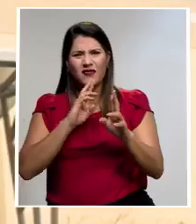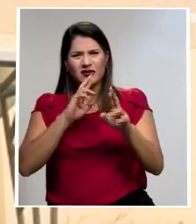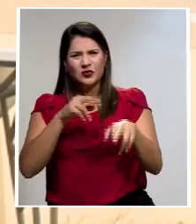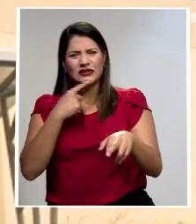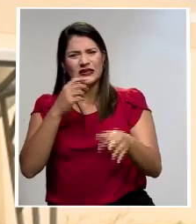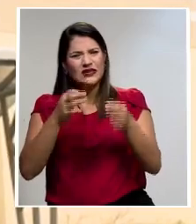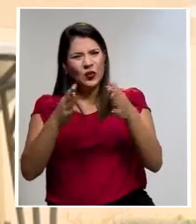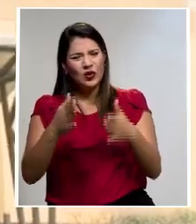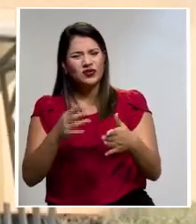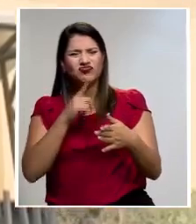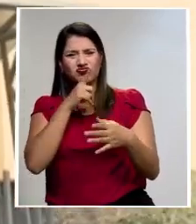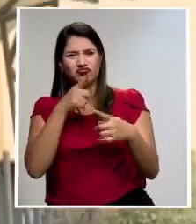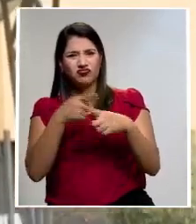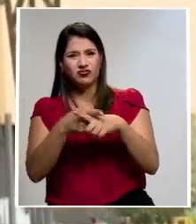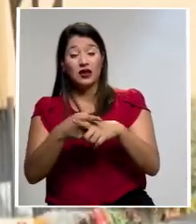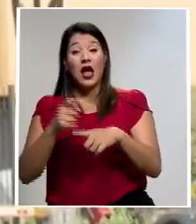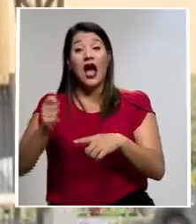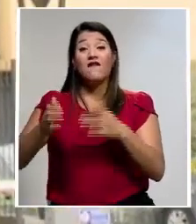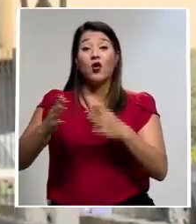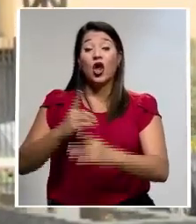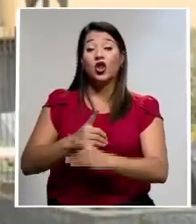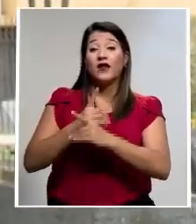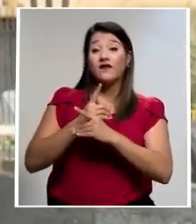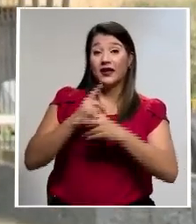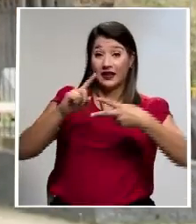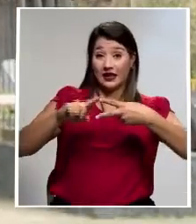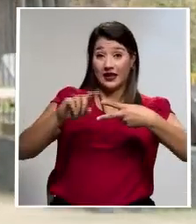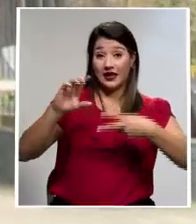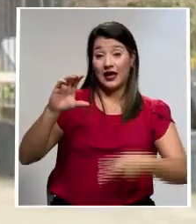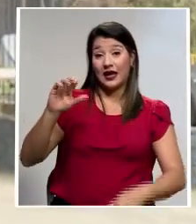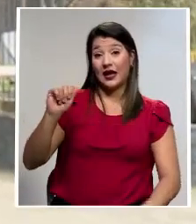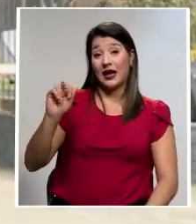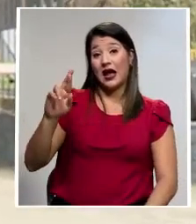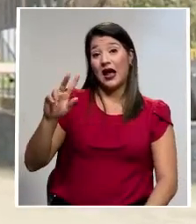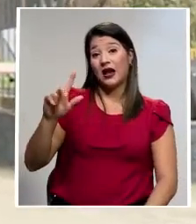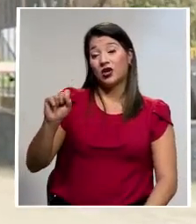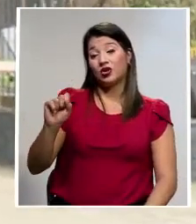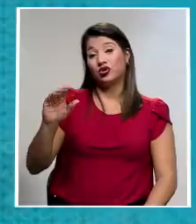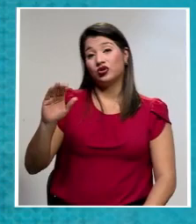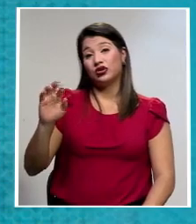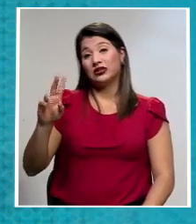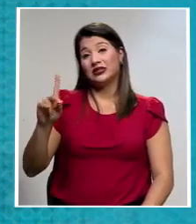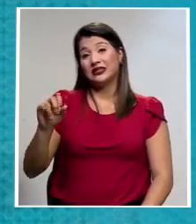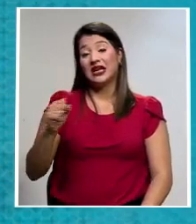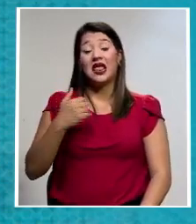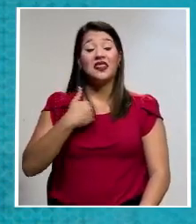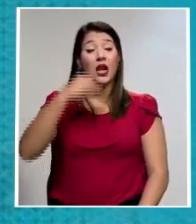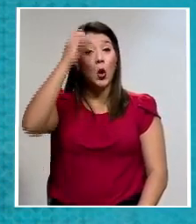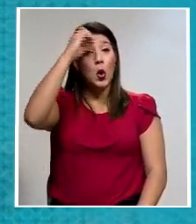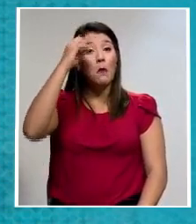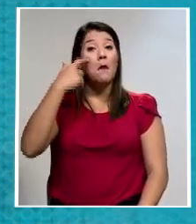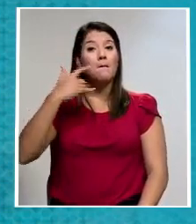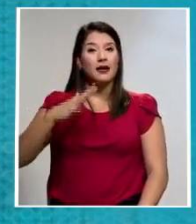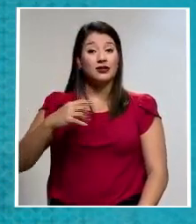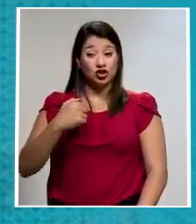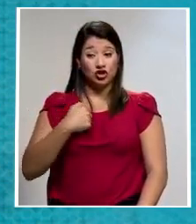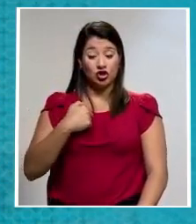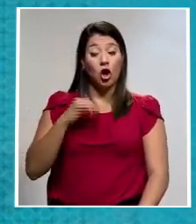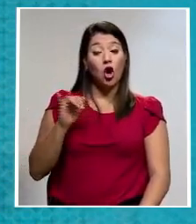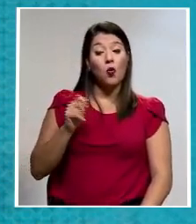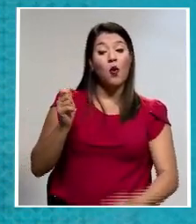¿verdad? Por su parte, el abogado de Carlos Cerdas, Eric Ramos, mantuvo una postura similar. Preocupado más que como defensor, como